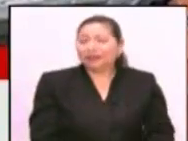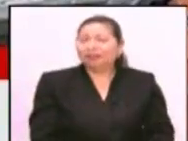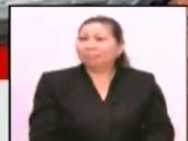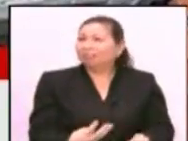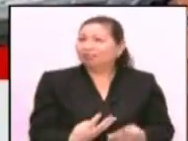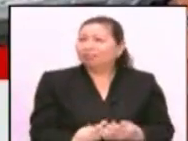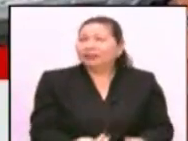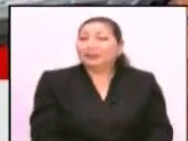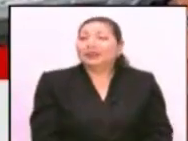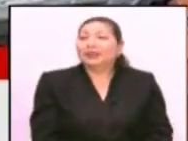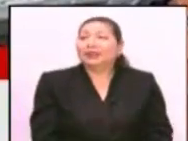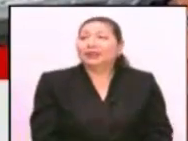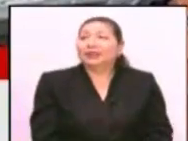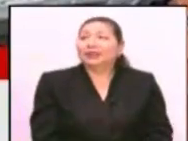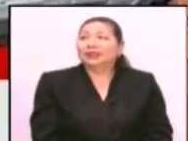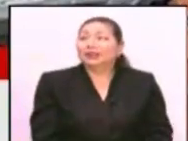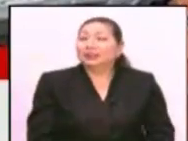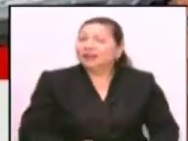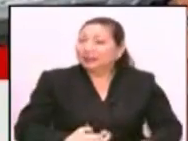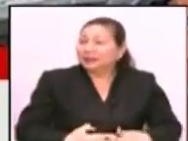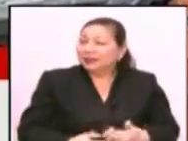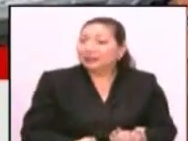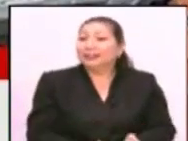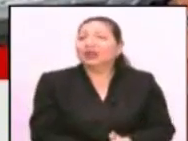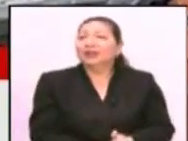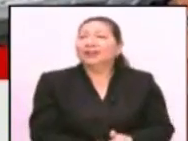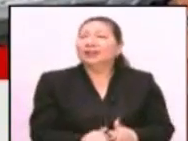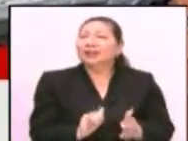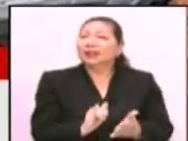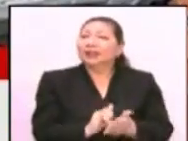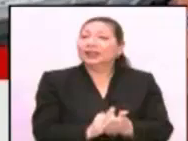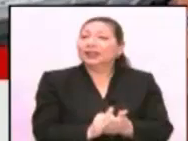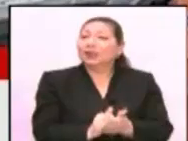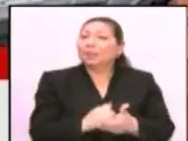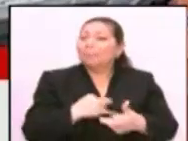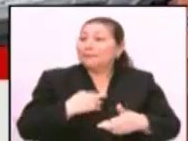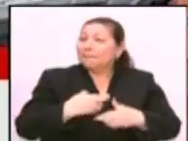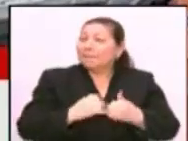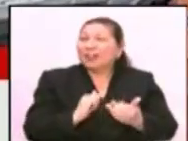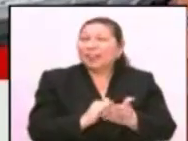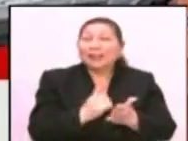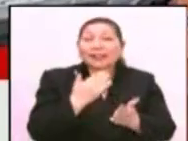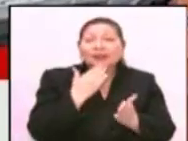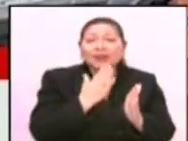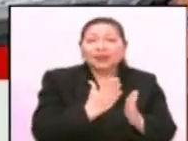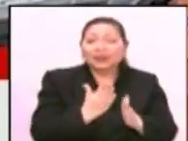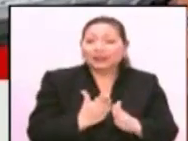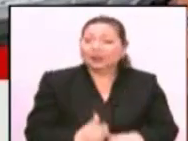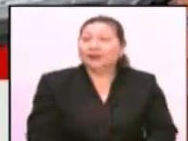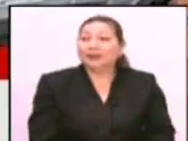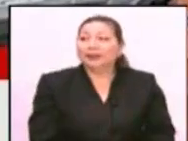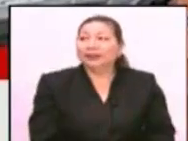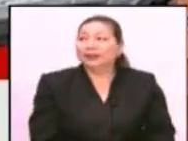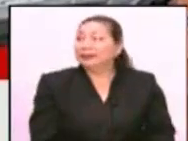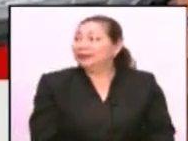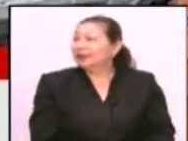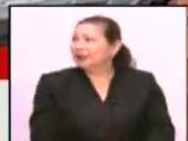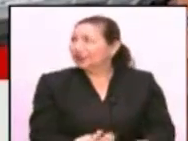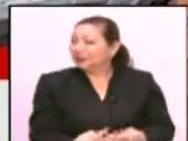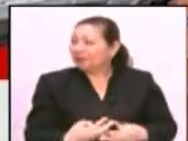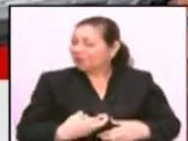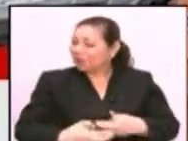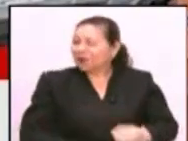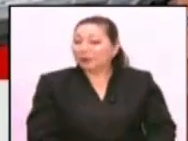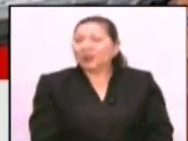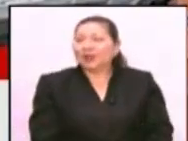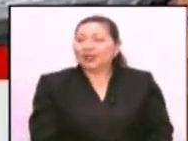la cárcel. Y bueno, y será el debido proceso y el proceso, si es que están en calidad de procesados, quien determinará su responsabilidad o no. Cárceles